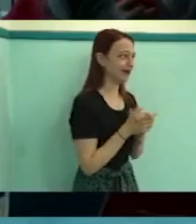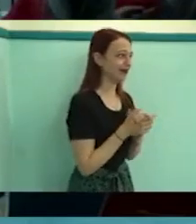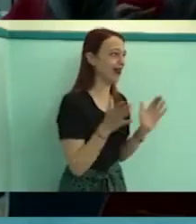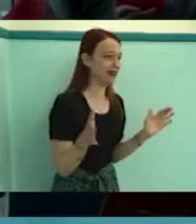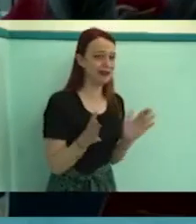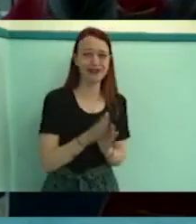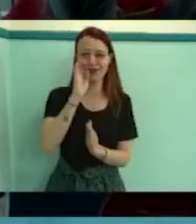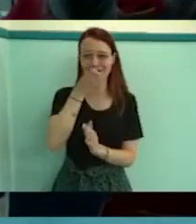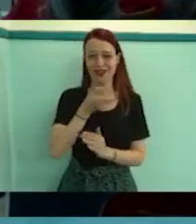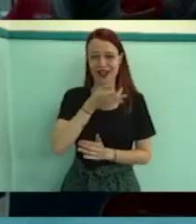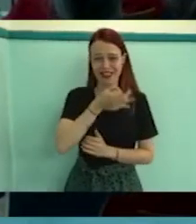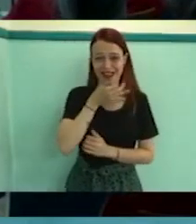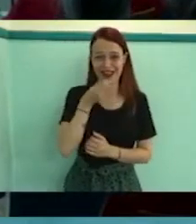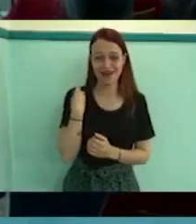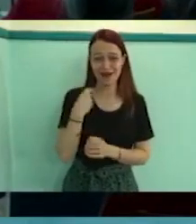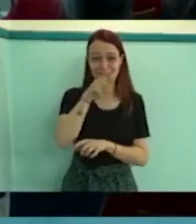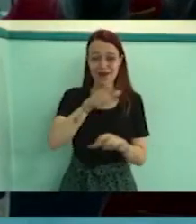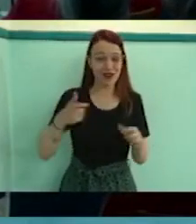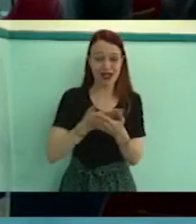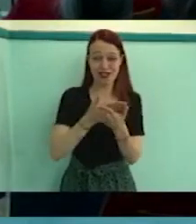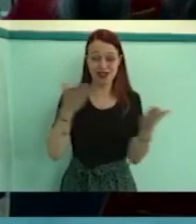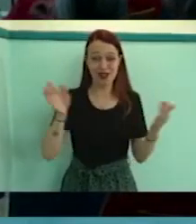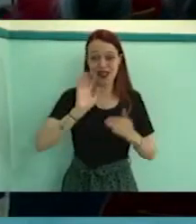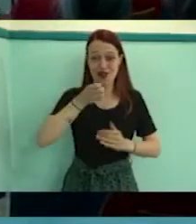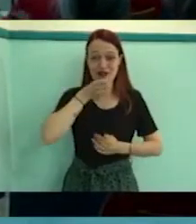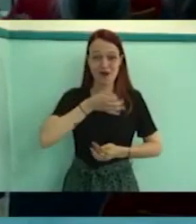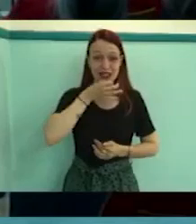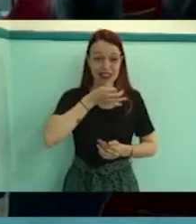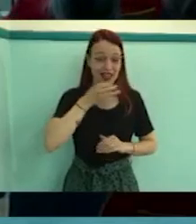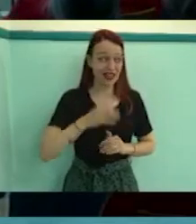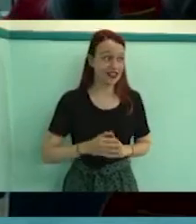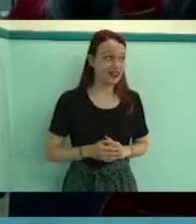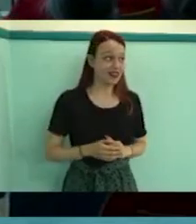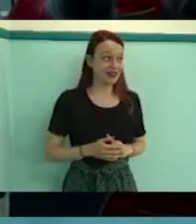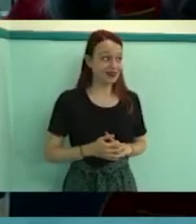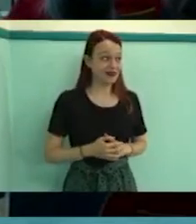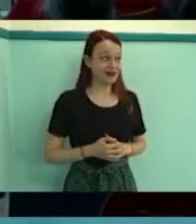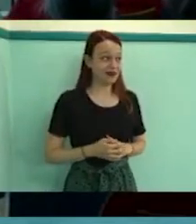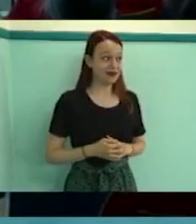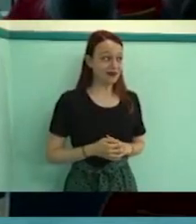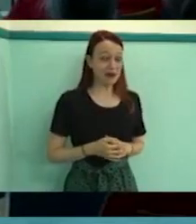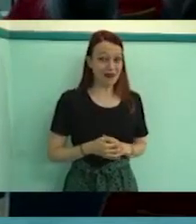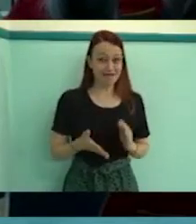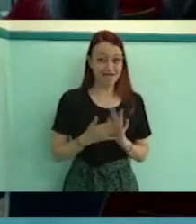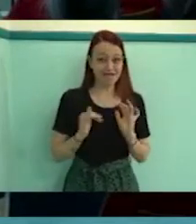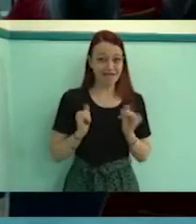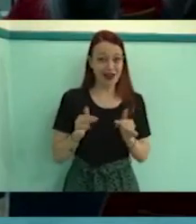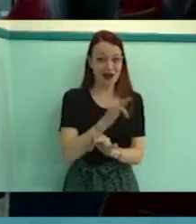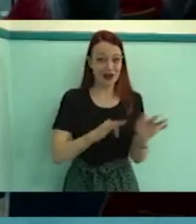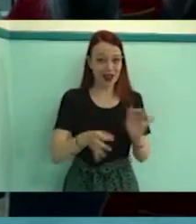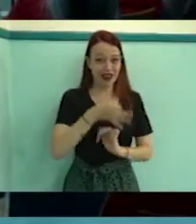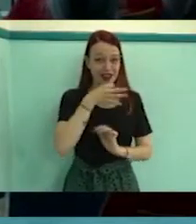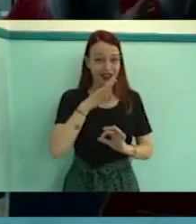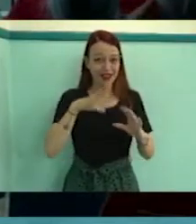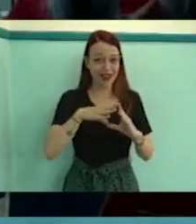Bueno buenas tardes a todas y a todos y nada pues vamos a arrancar la jornada de tarde de la Universidad de verano